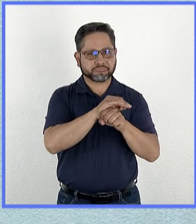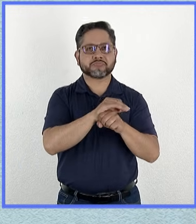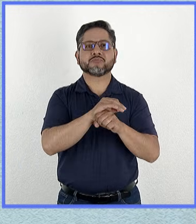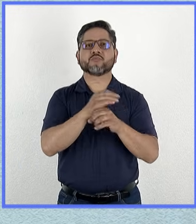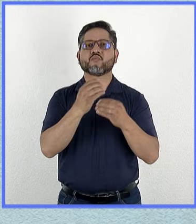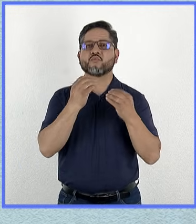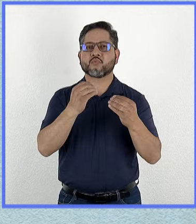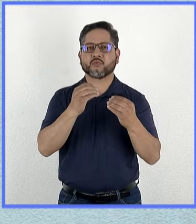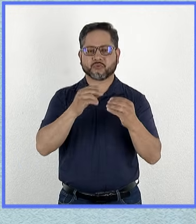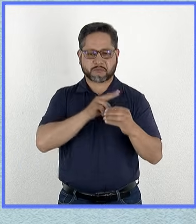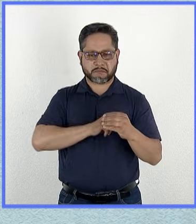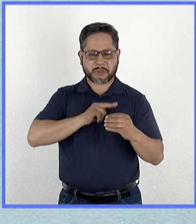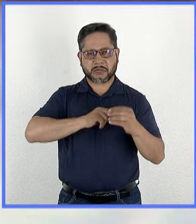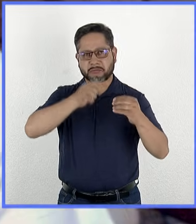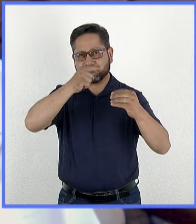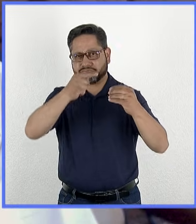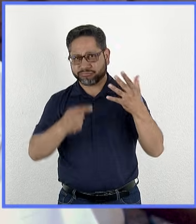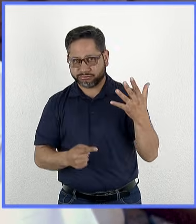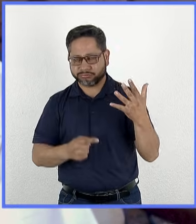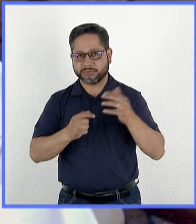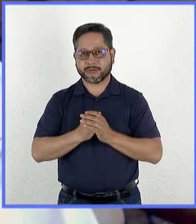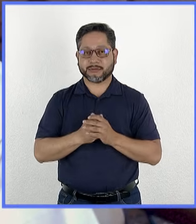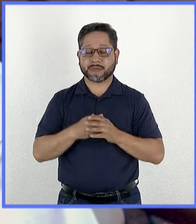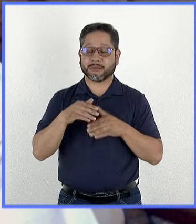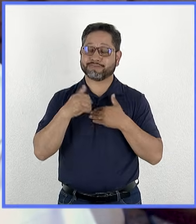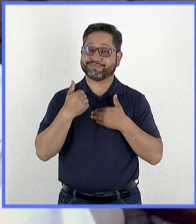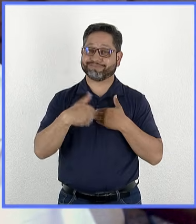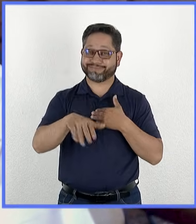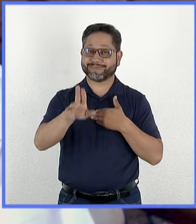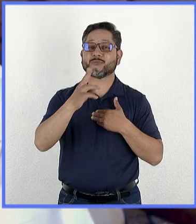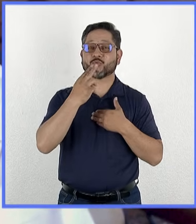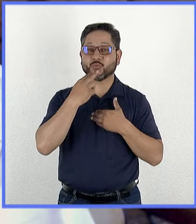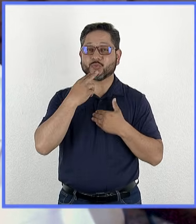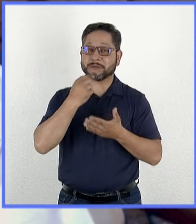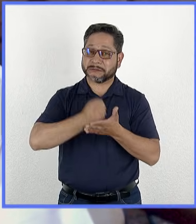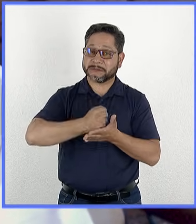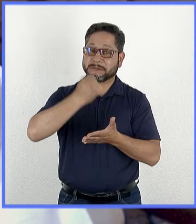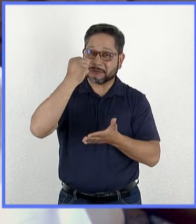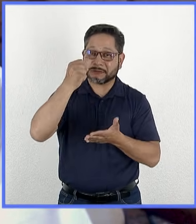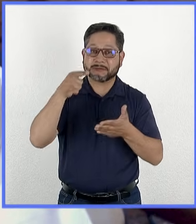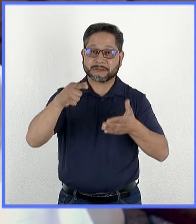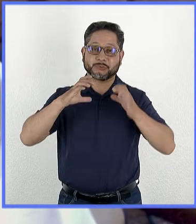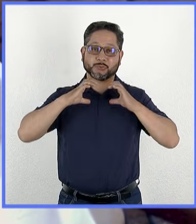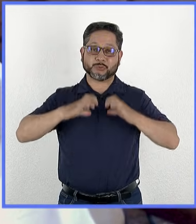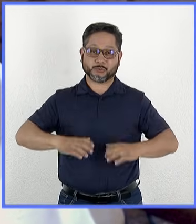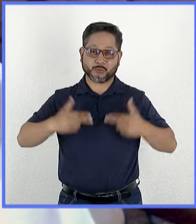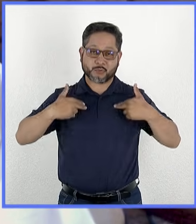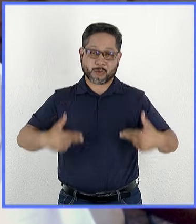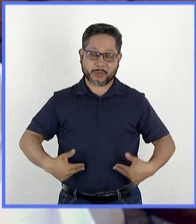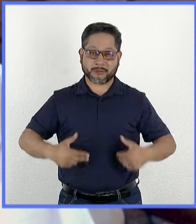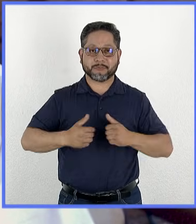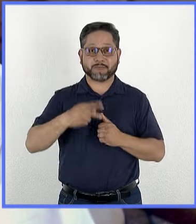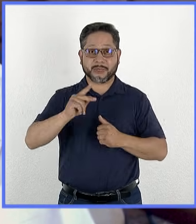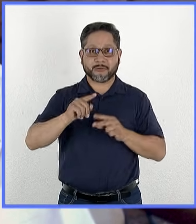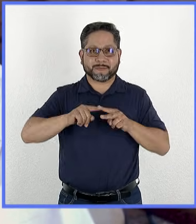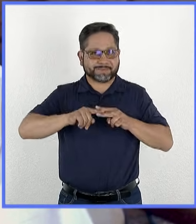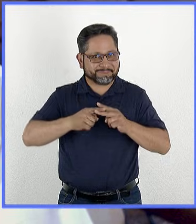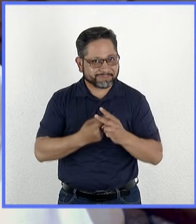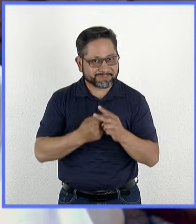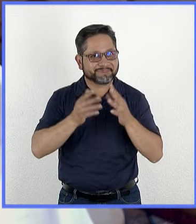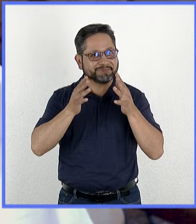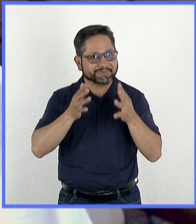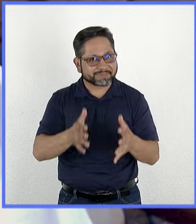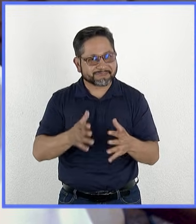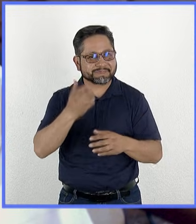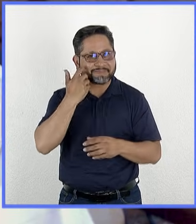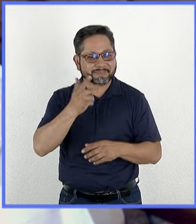contra muchos venenos diferentes. Falta mucho para que pueda ser aprobado y usado en humanos, pero es el primer paso para